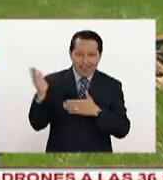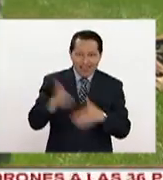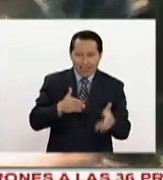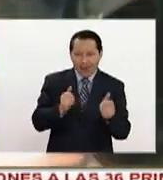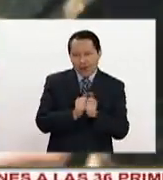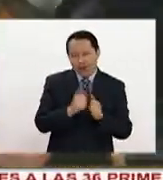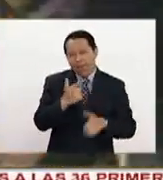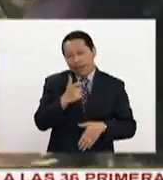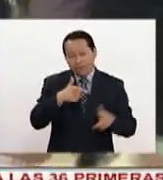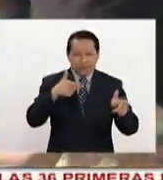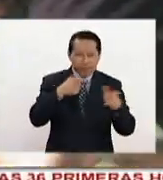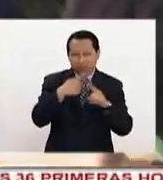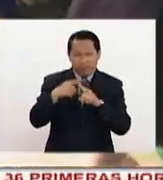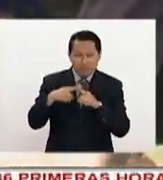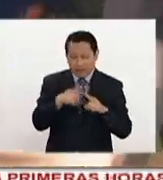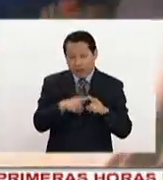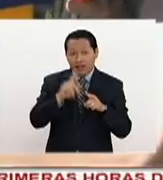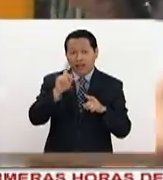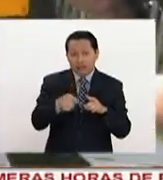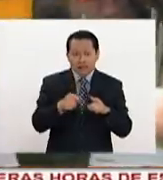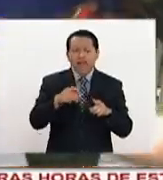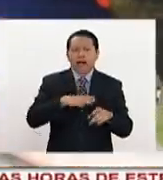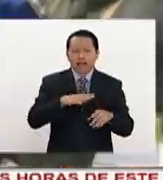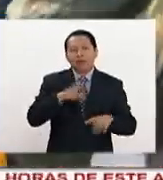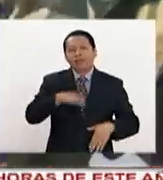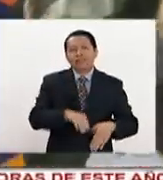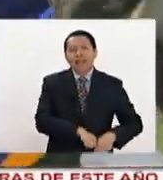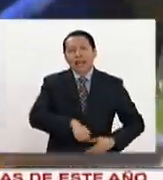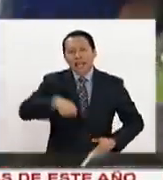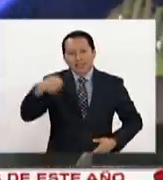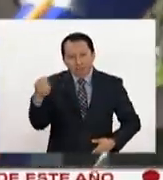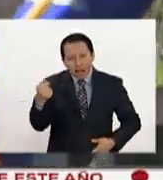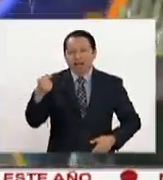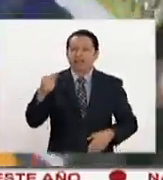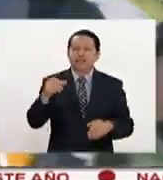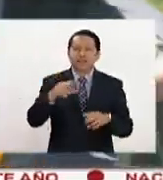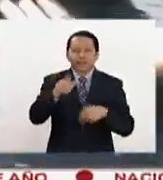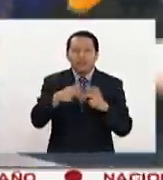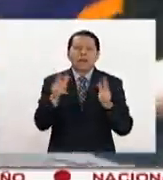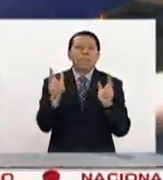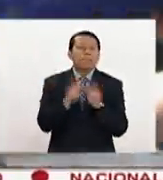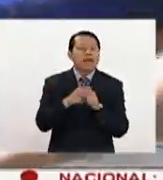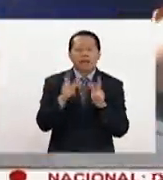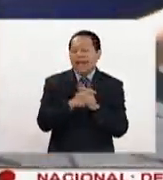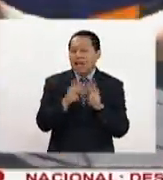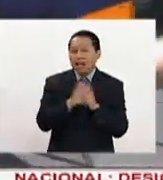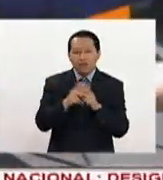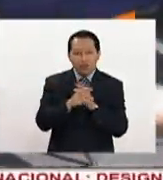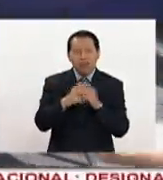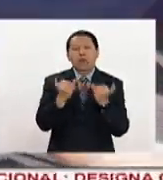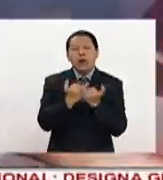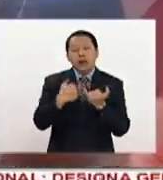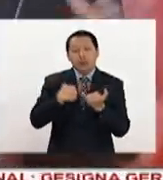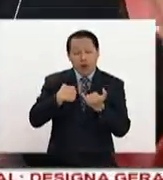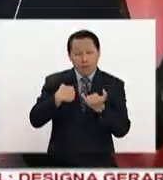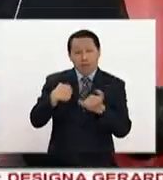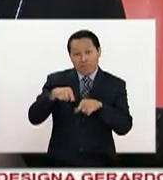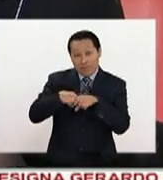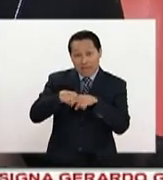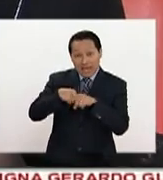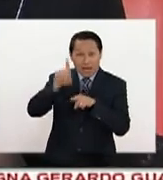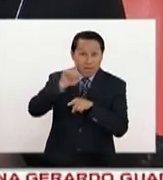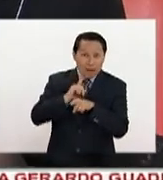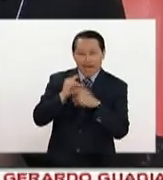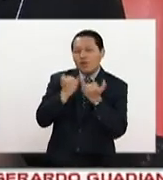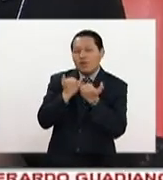La pistola, el no sé qué, no sé qué. Sí, espadas, se acababan peleando todas las veces y yo también con mi hermana. Hasta que puse una